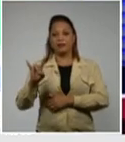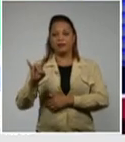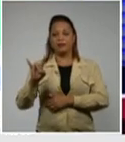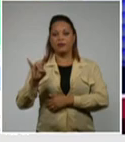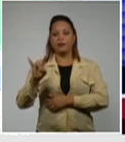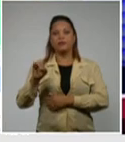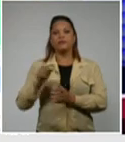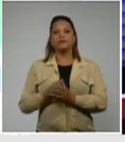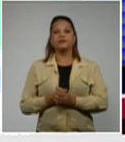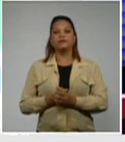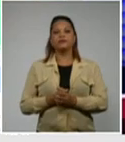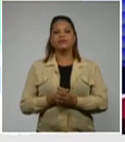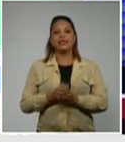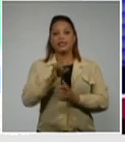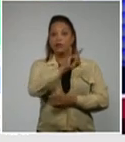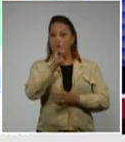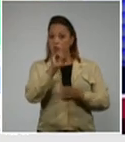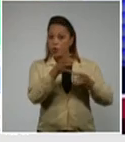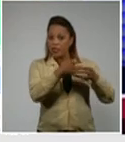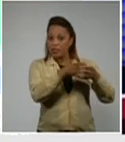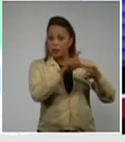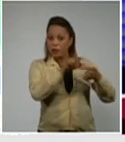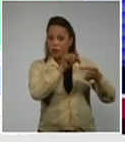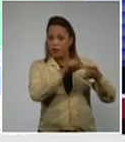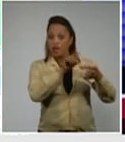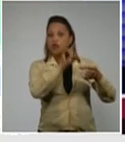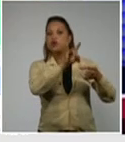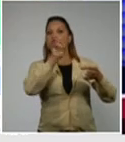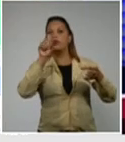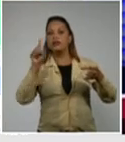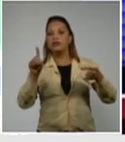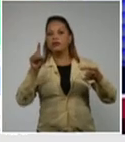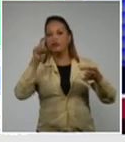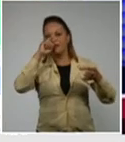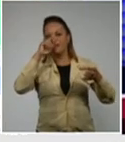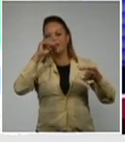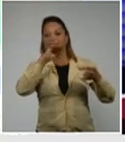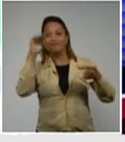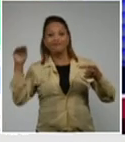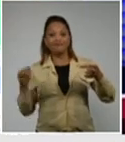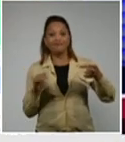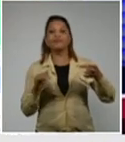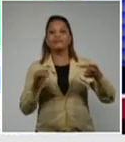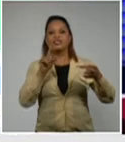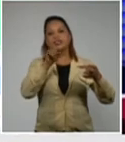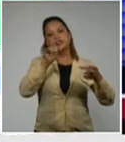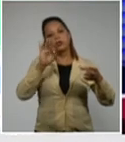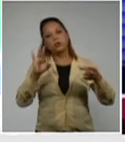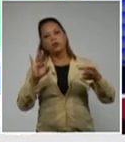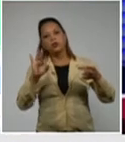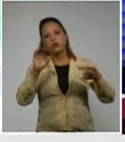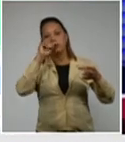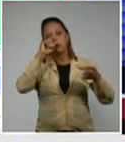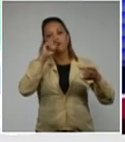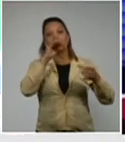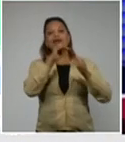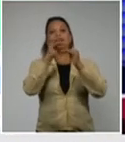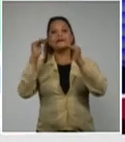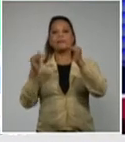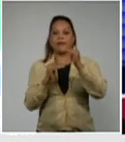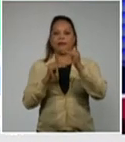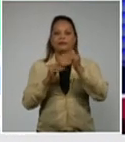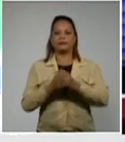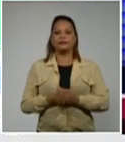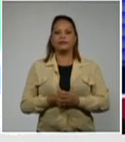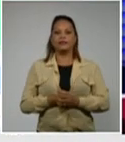91 de esos 99 en edades pediátricas de 18 años y menos, y de los